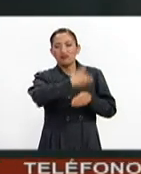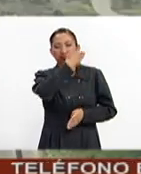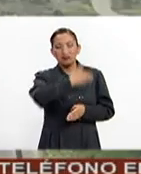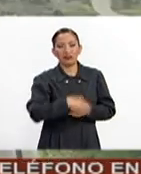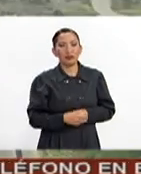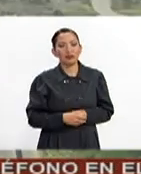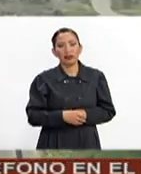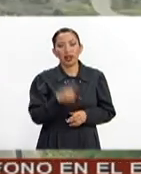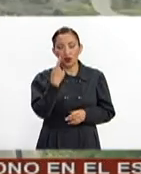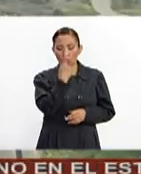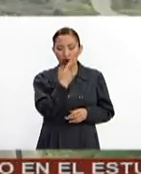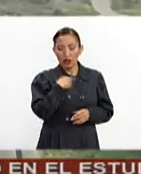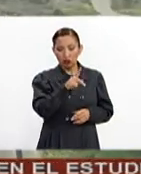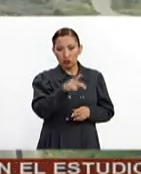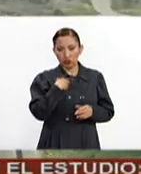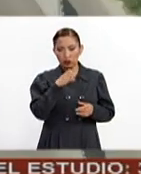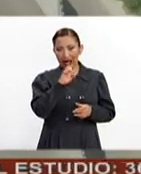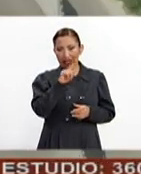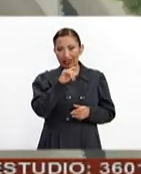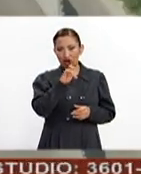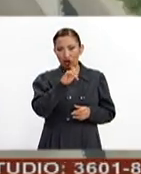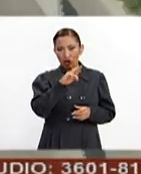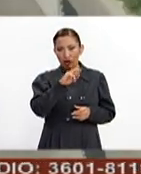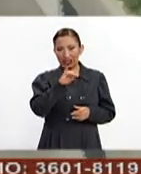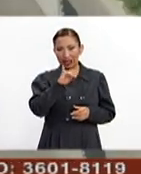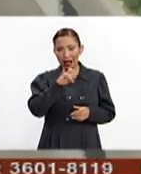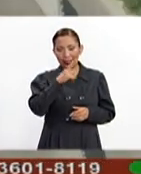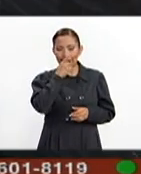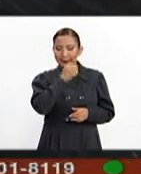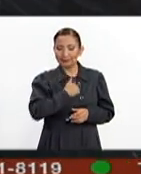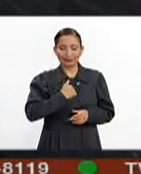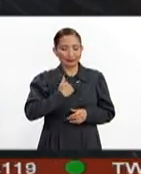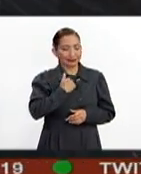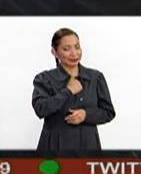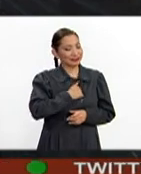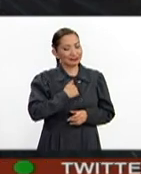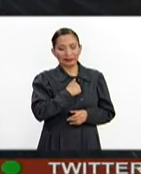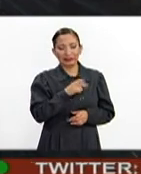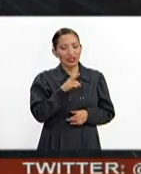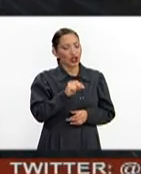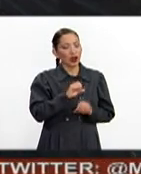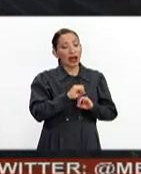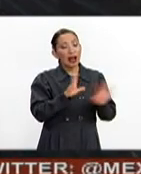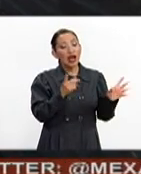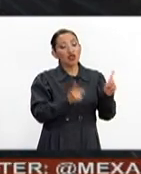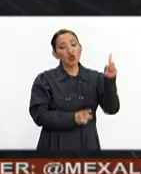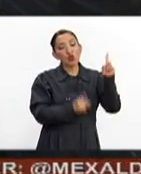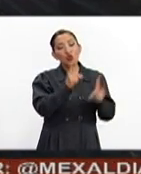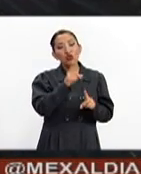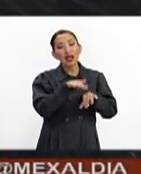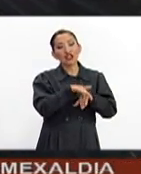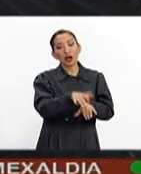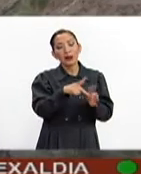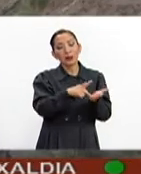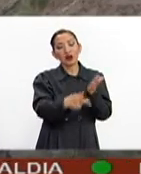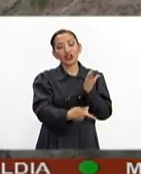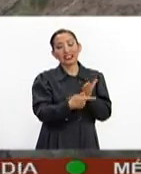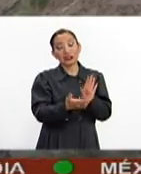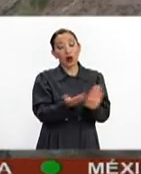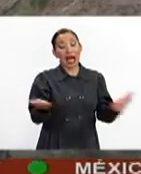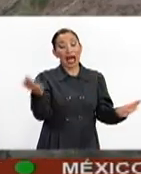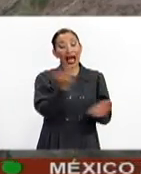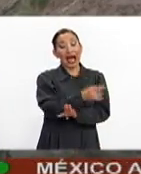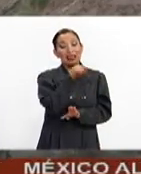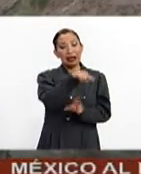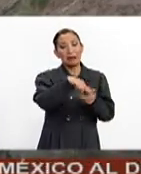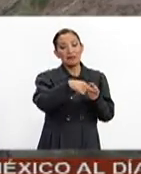Trump. En una de sus editoriales este fin de semana asegura que es una lástima que no se hayan aclarado muchas dudas respecto al proyecto antes de